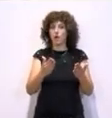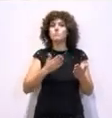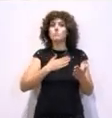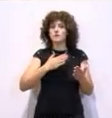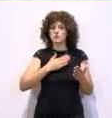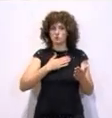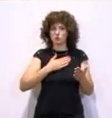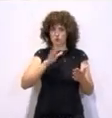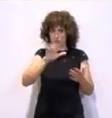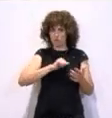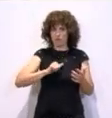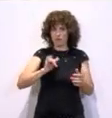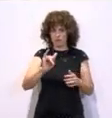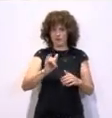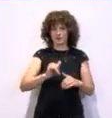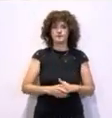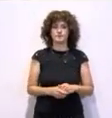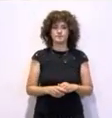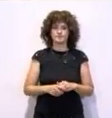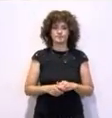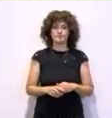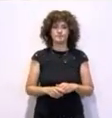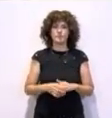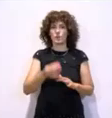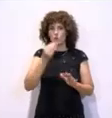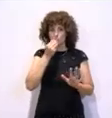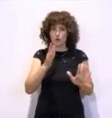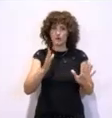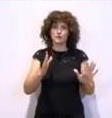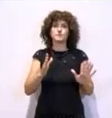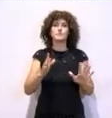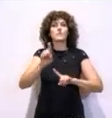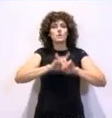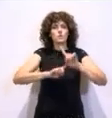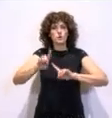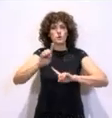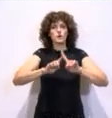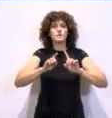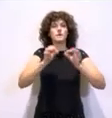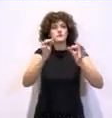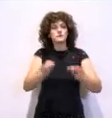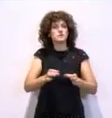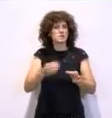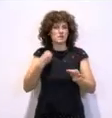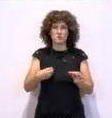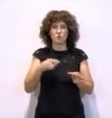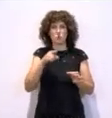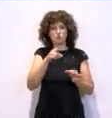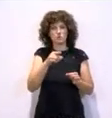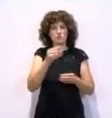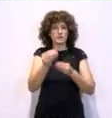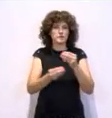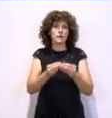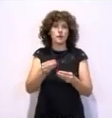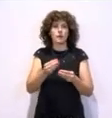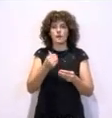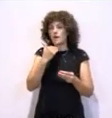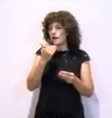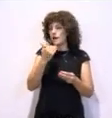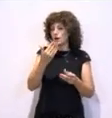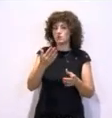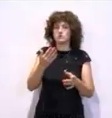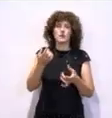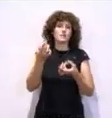y de nuestra ciudad, ¿no? Pero bueno, el problema es siempre el mismo. Ustedes hacen una acción de cubrir el